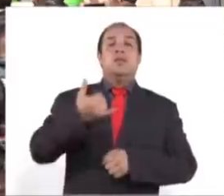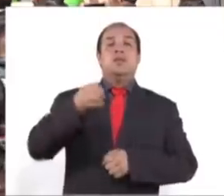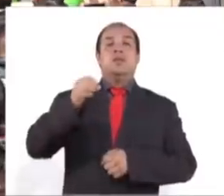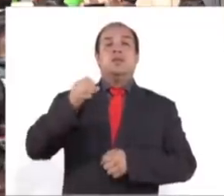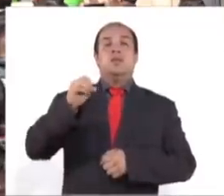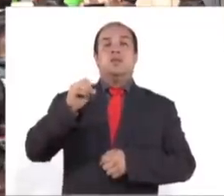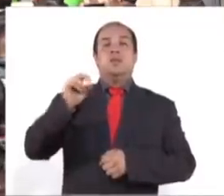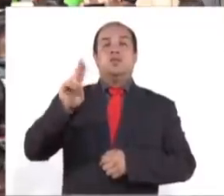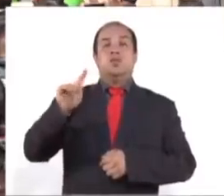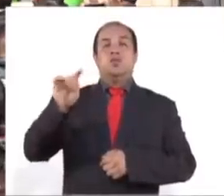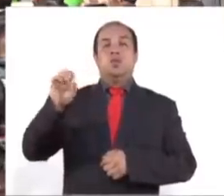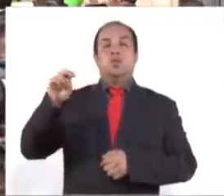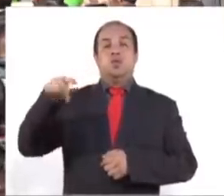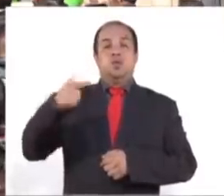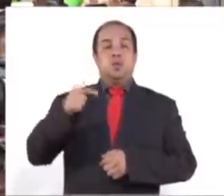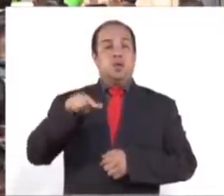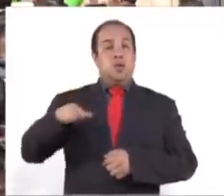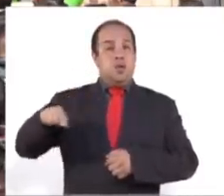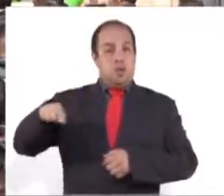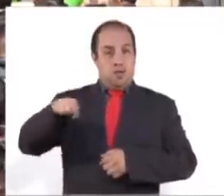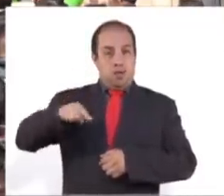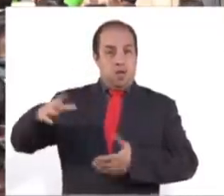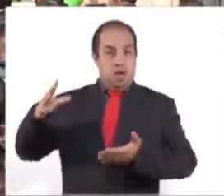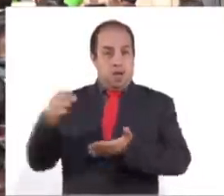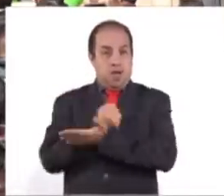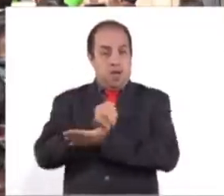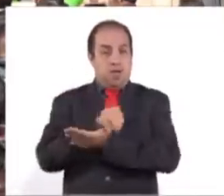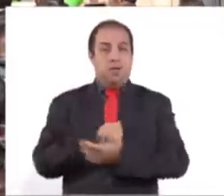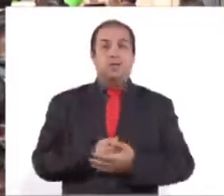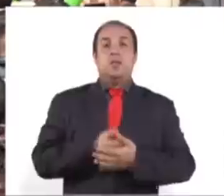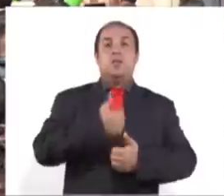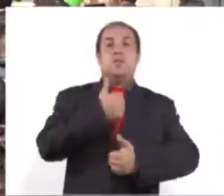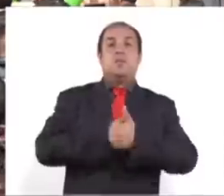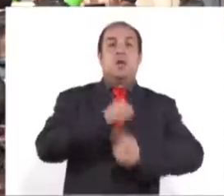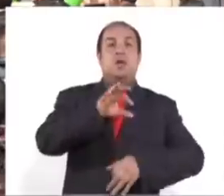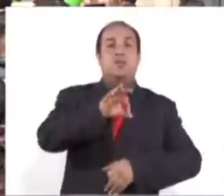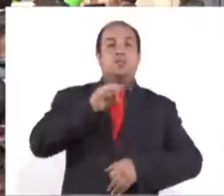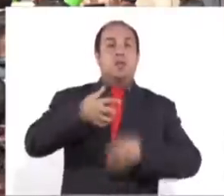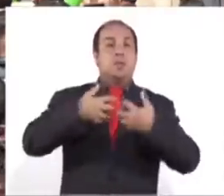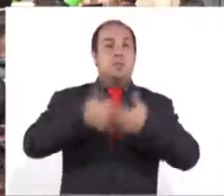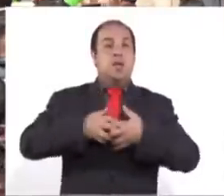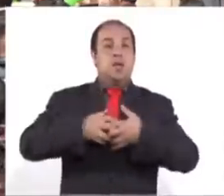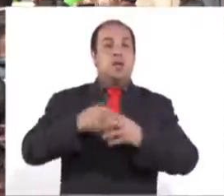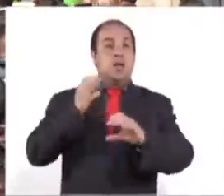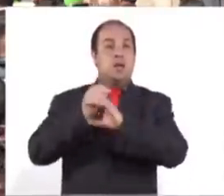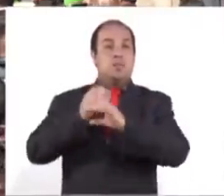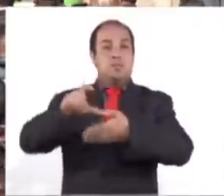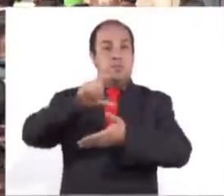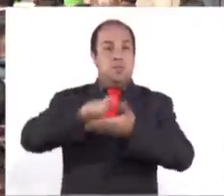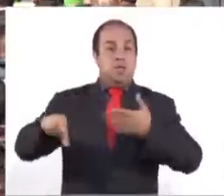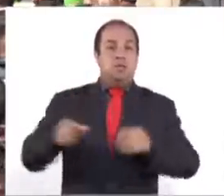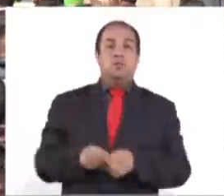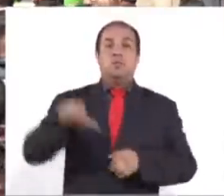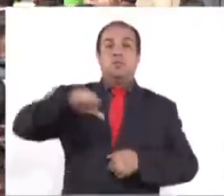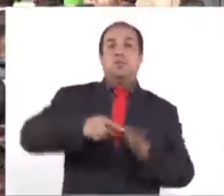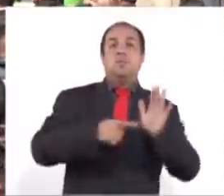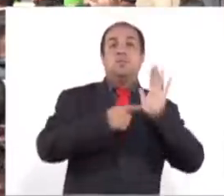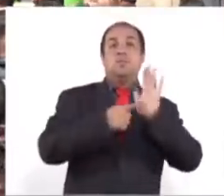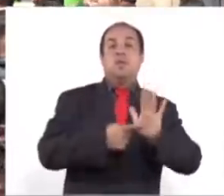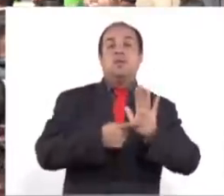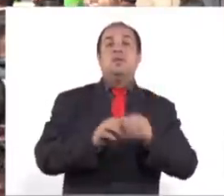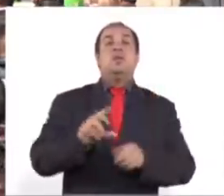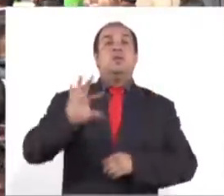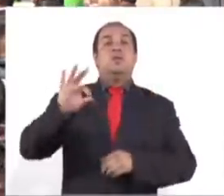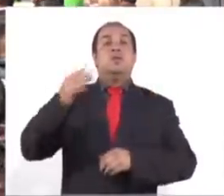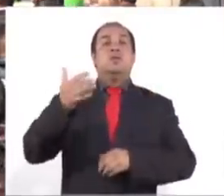de estos nuevos autobuses y el día de hoy pues estamos presentando estas 45 unidades que se